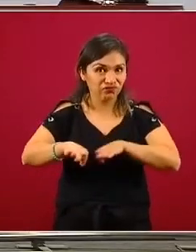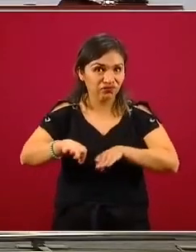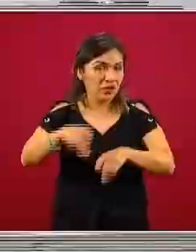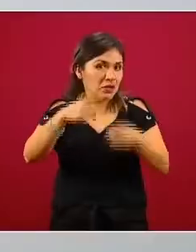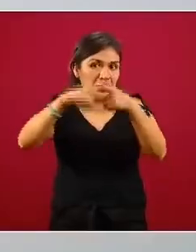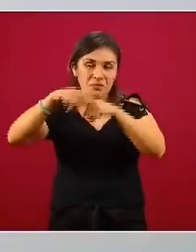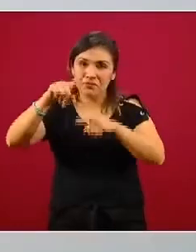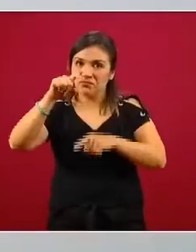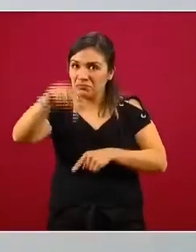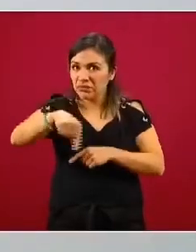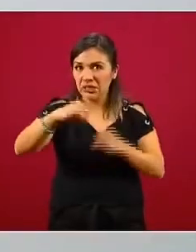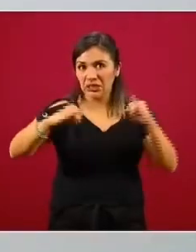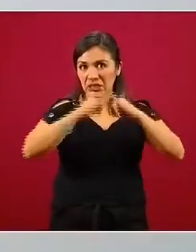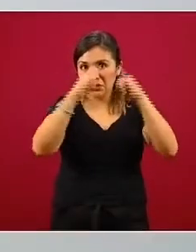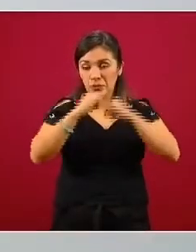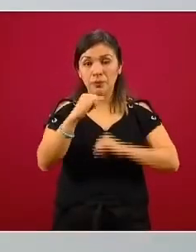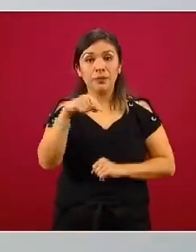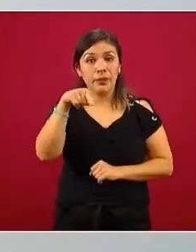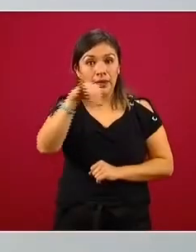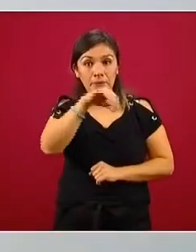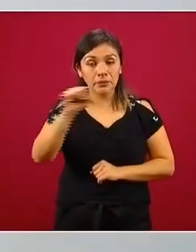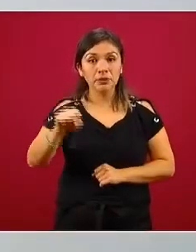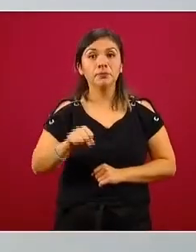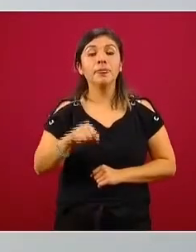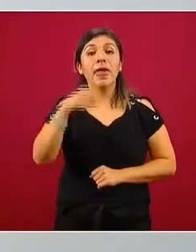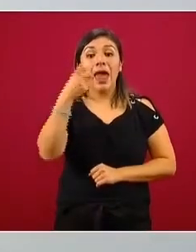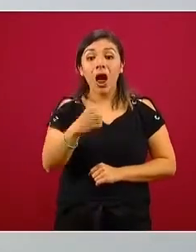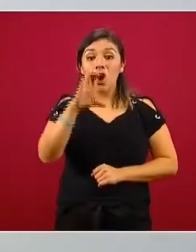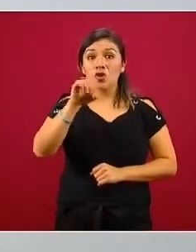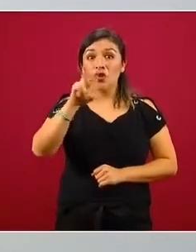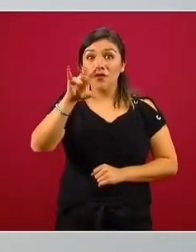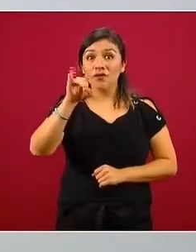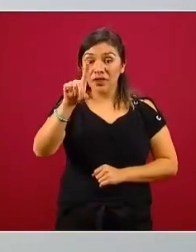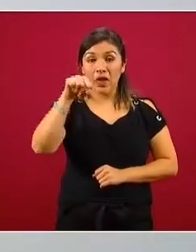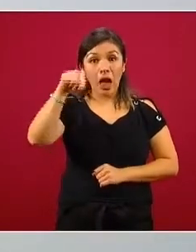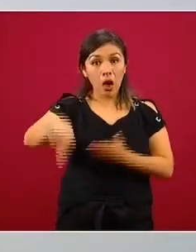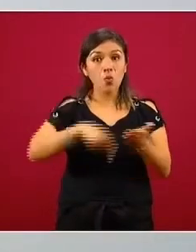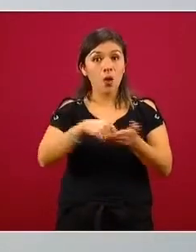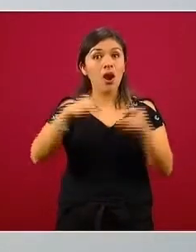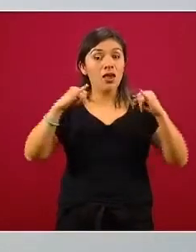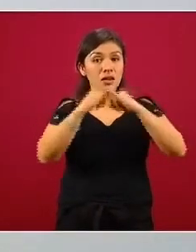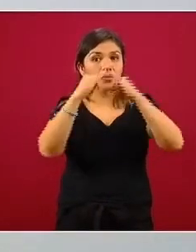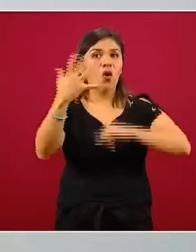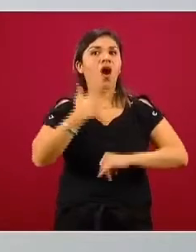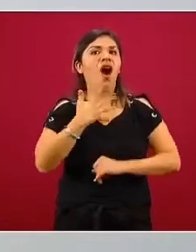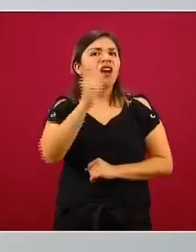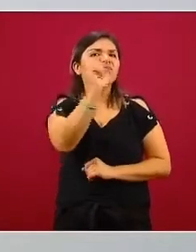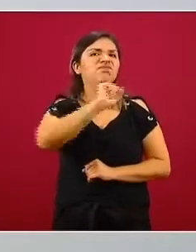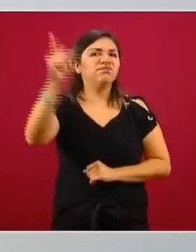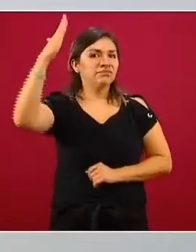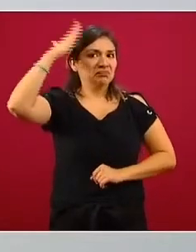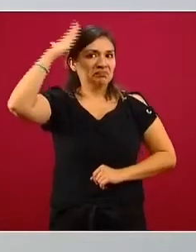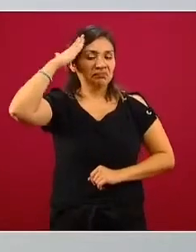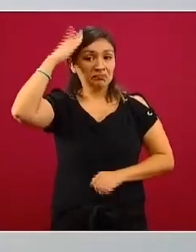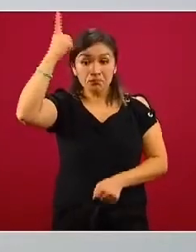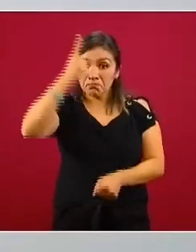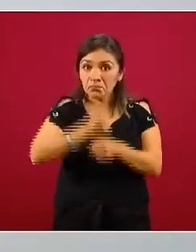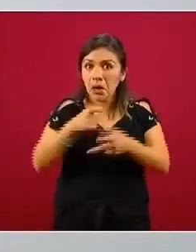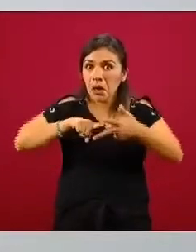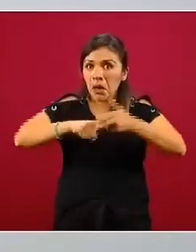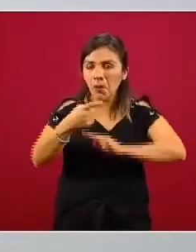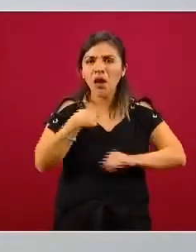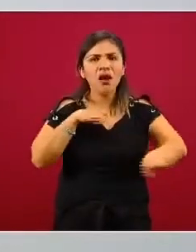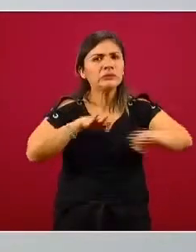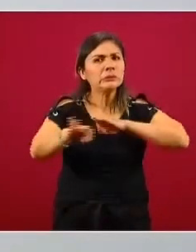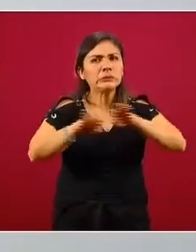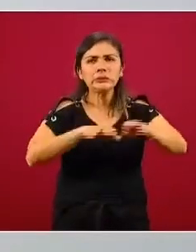organización. Miren, para esto del COVID, la verdad es que en el instituto tenemos a grandes líderes, que desde un inicio empezamos a